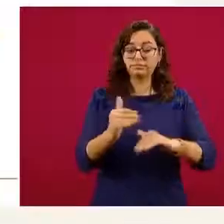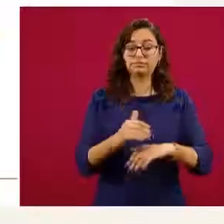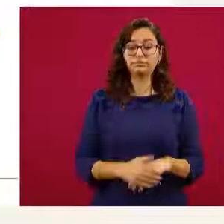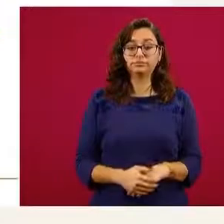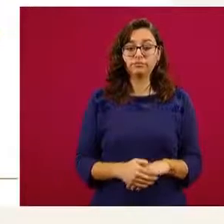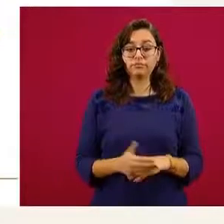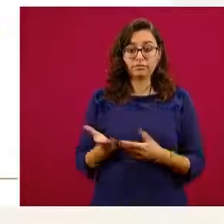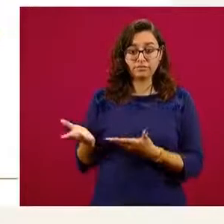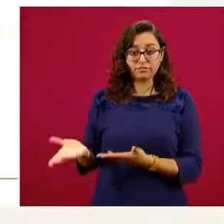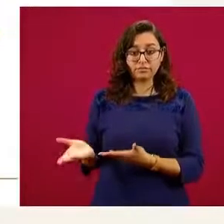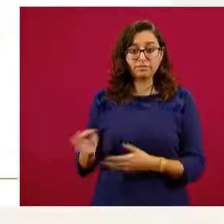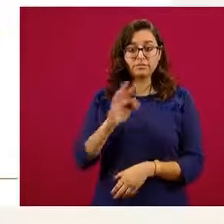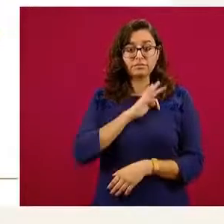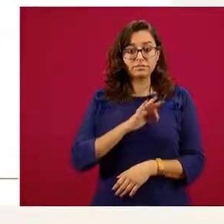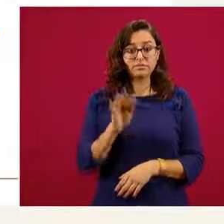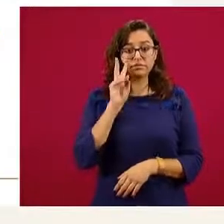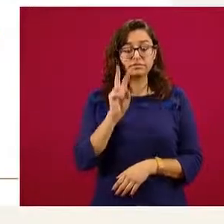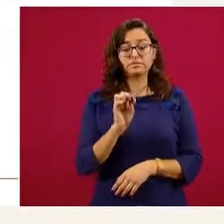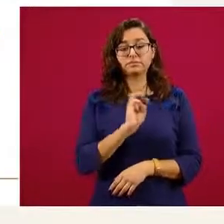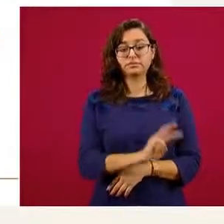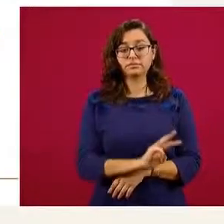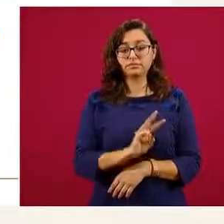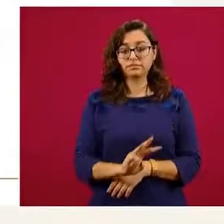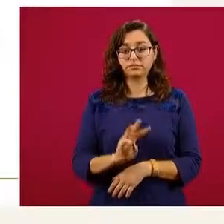donde está nuestra convocatoria,